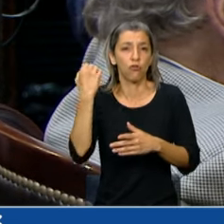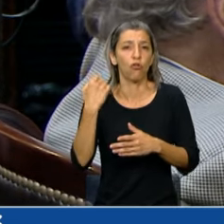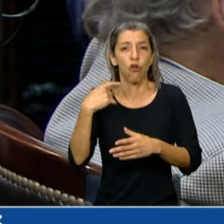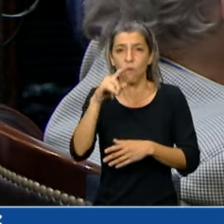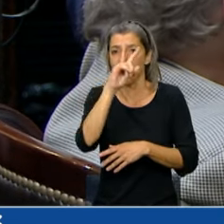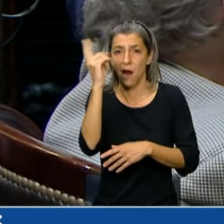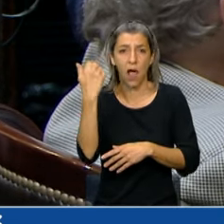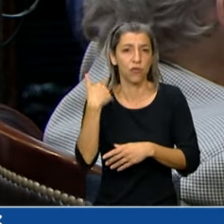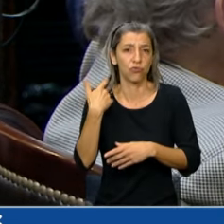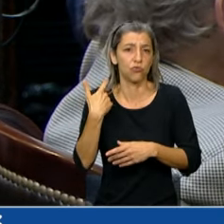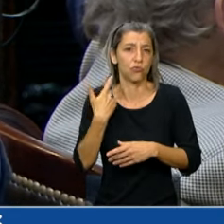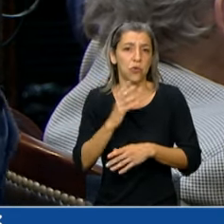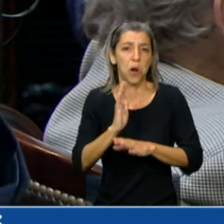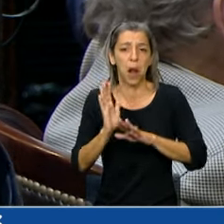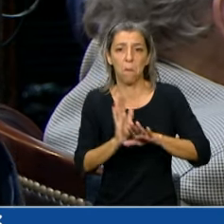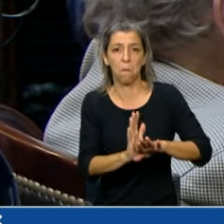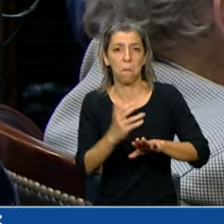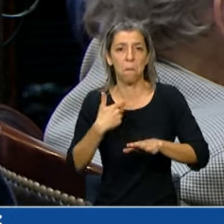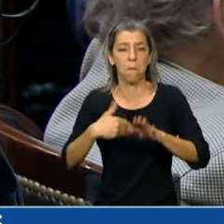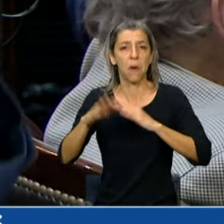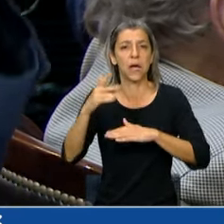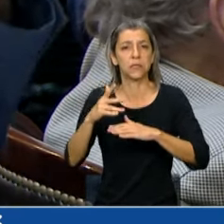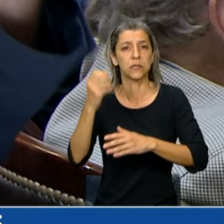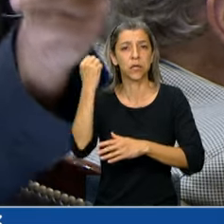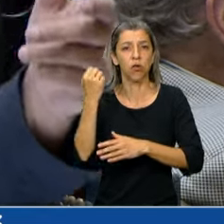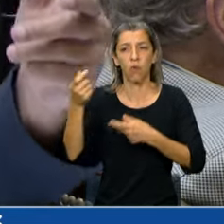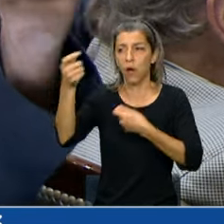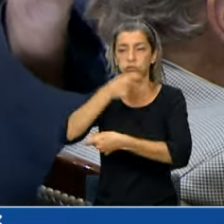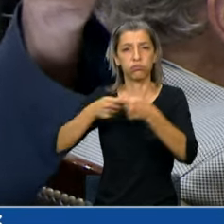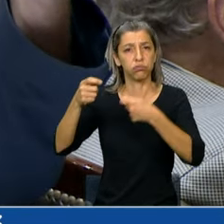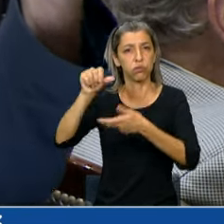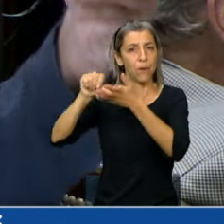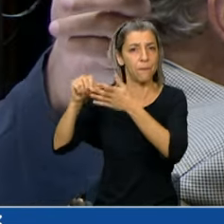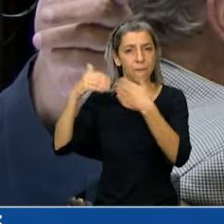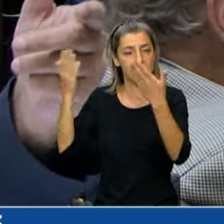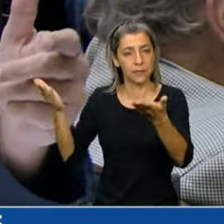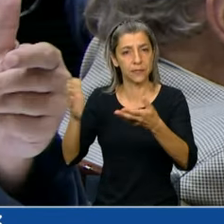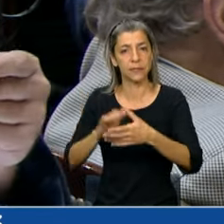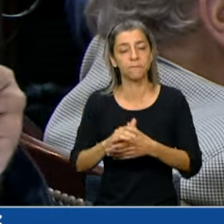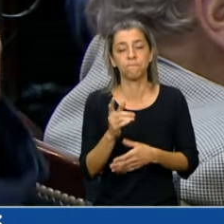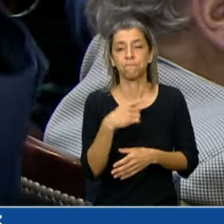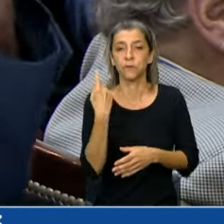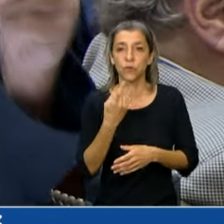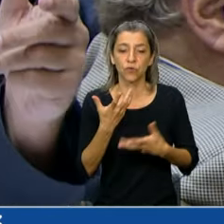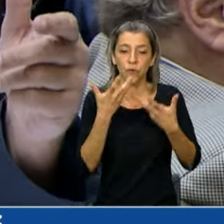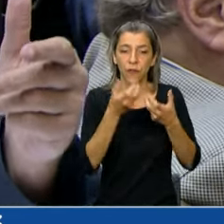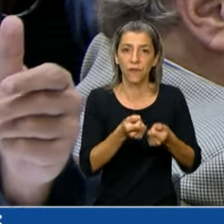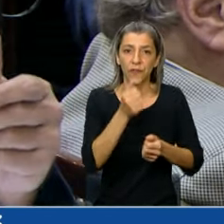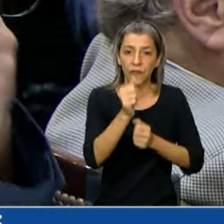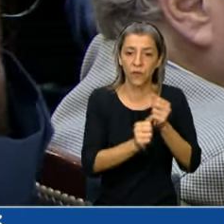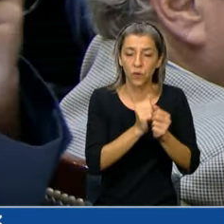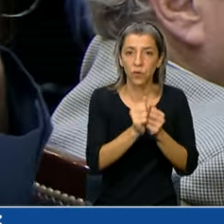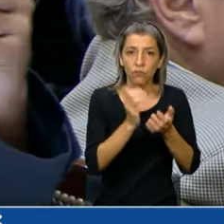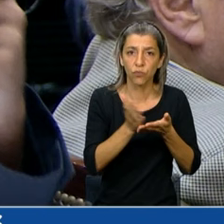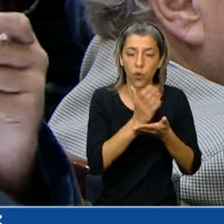nacional es nuestro criterio defender la industria nacional y defender